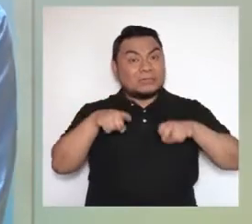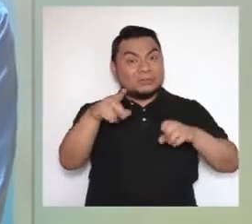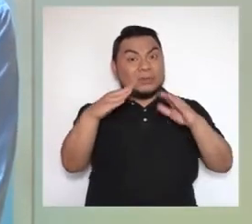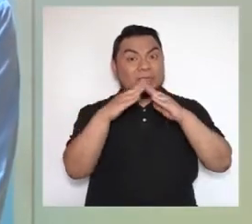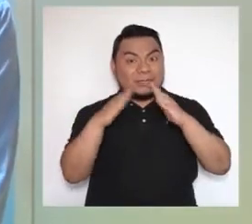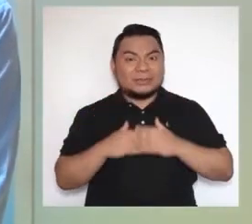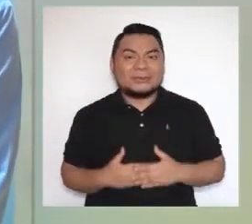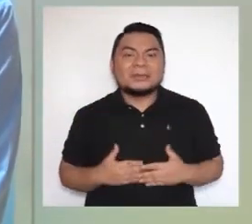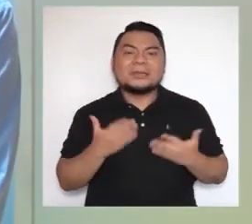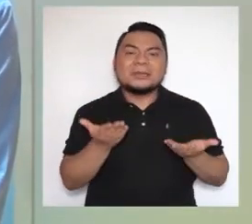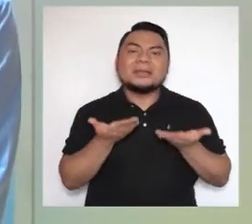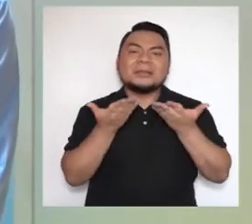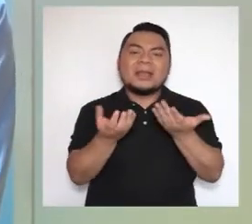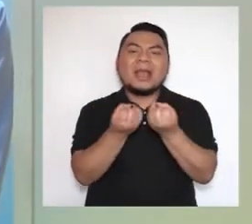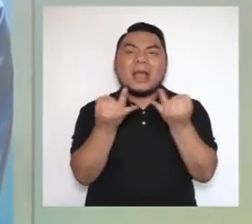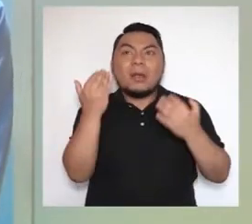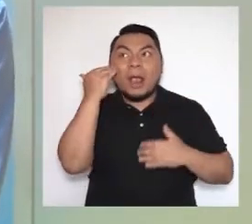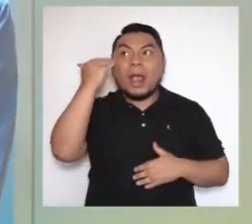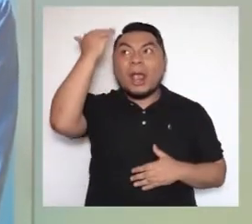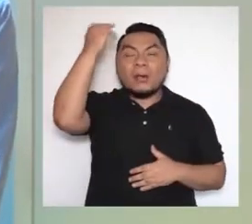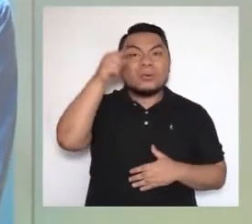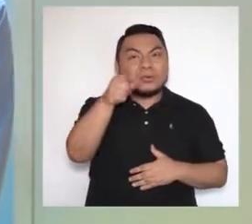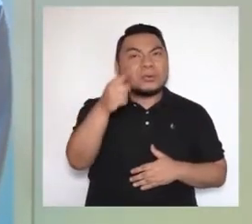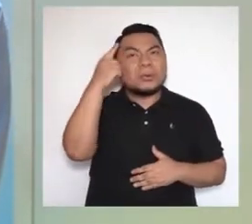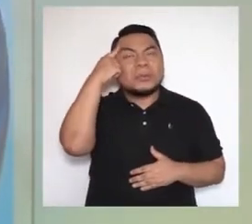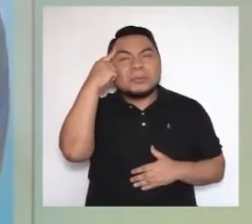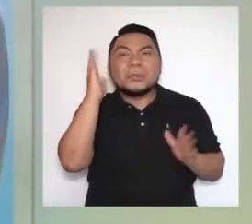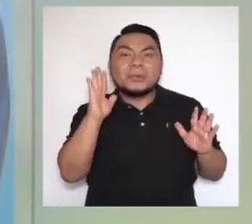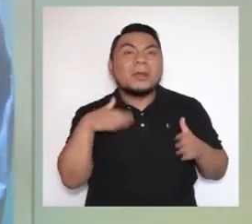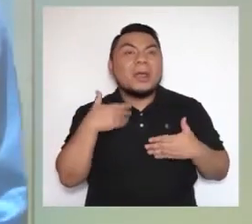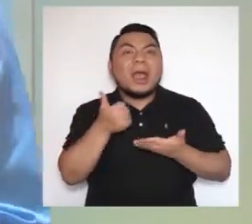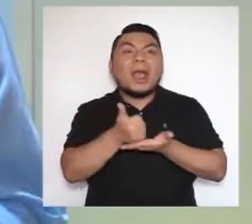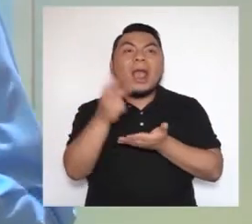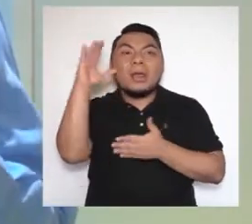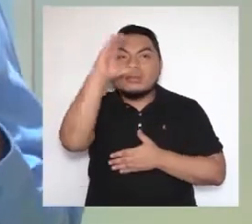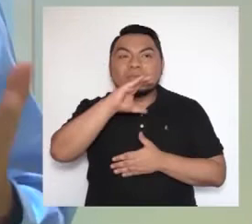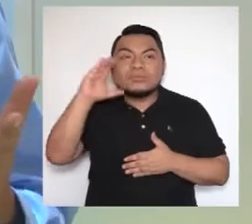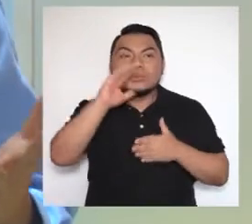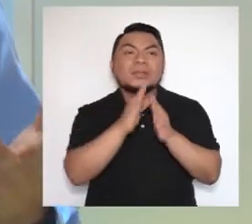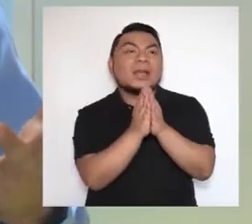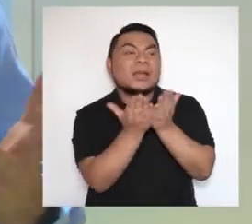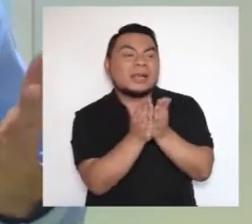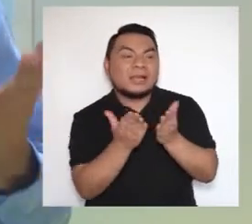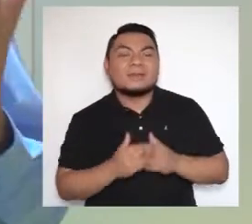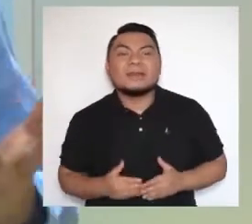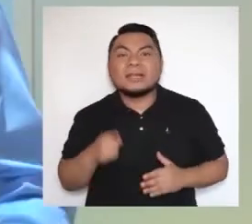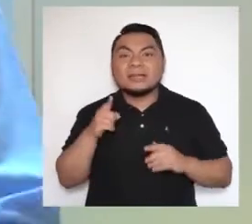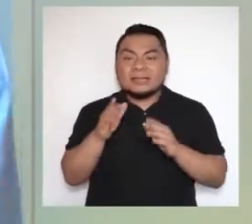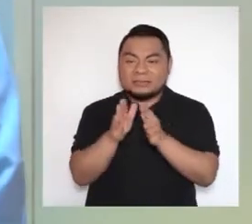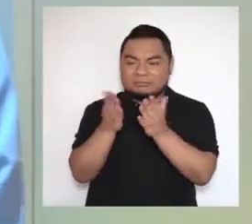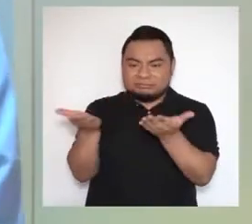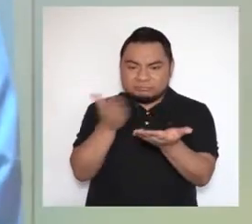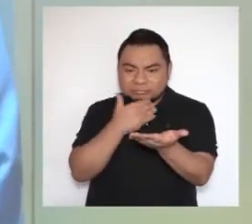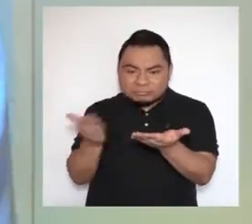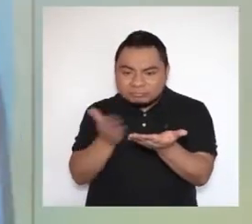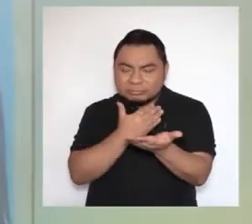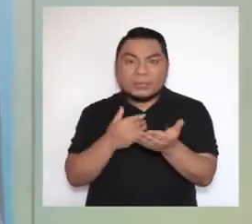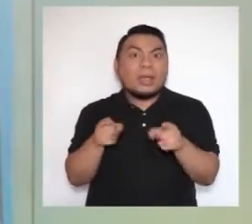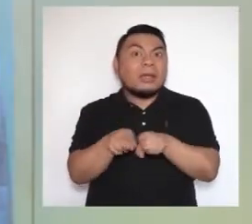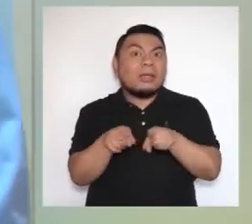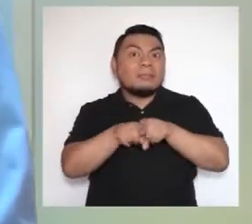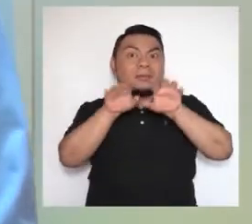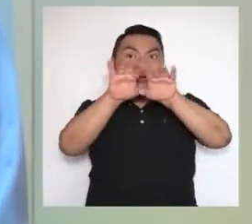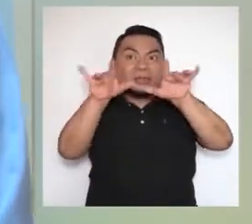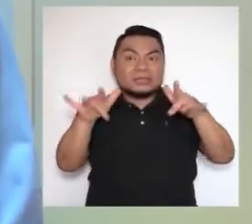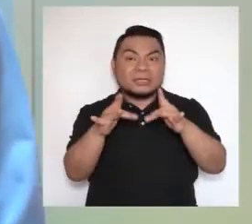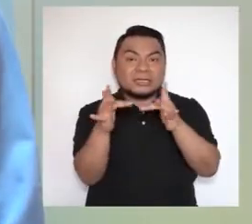en casa. Pídanle a algún adulto a quien ustedes deseen que los ayude a buscar en libros, en revistas o tal vez